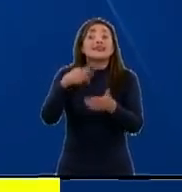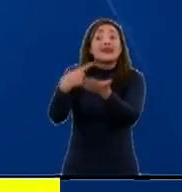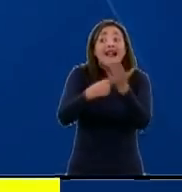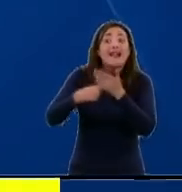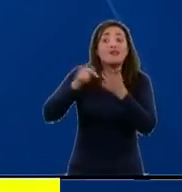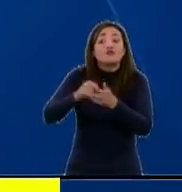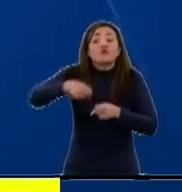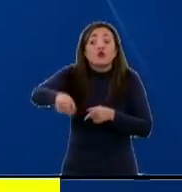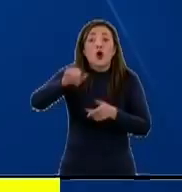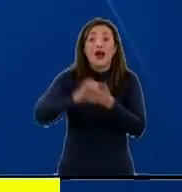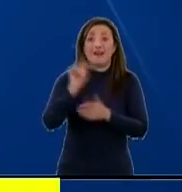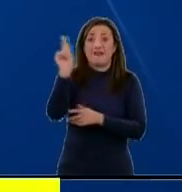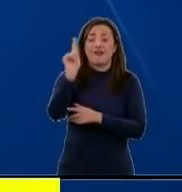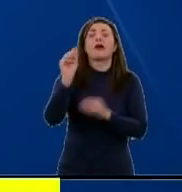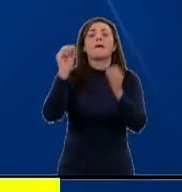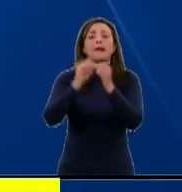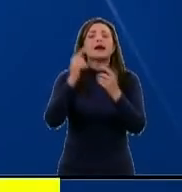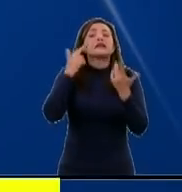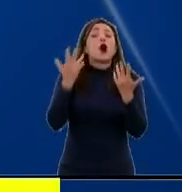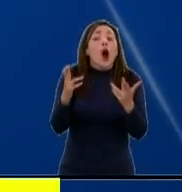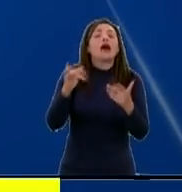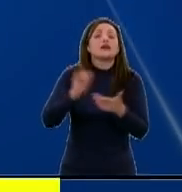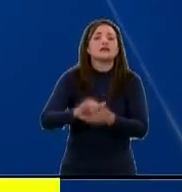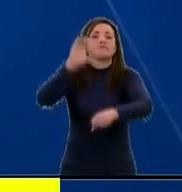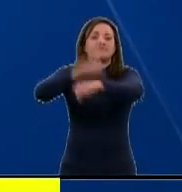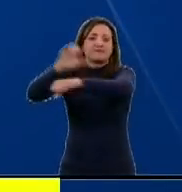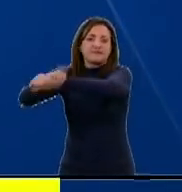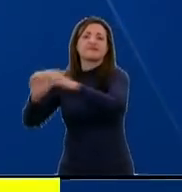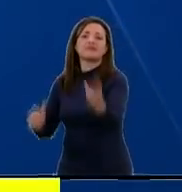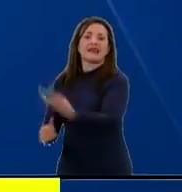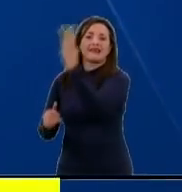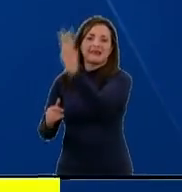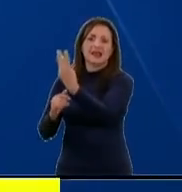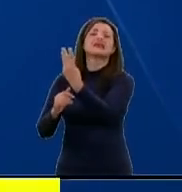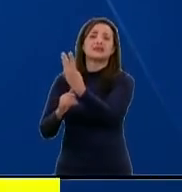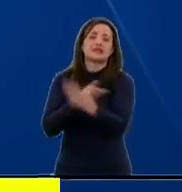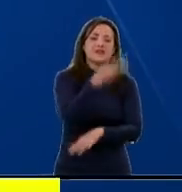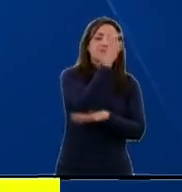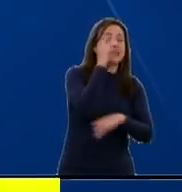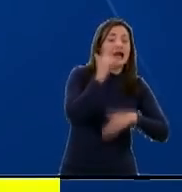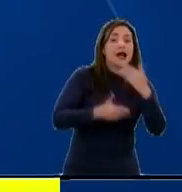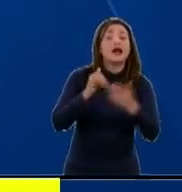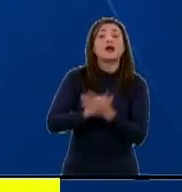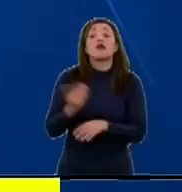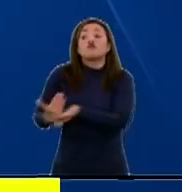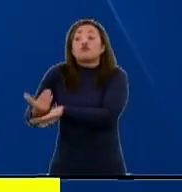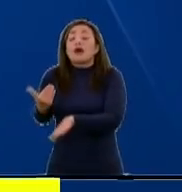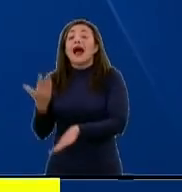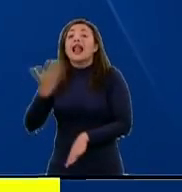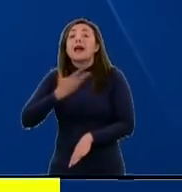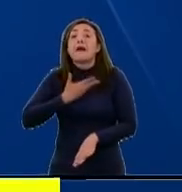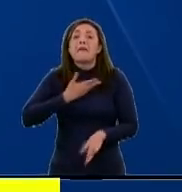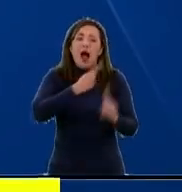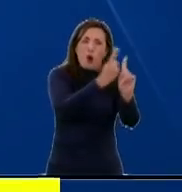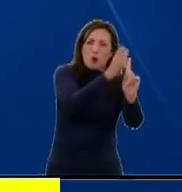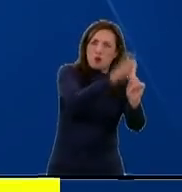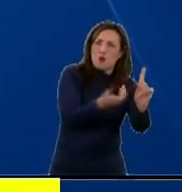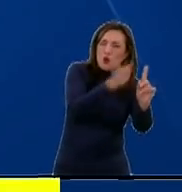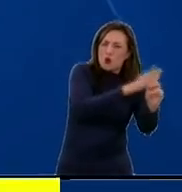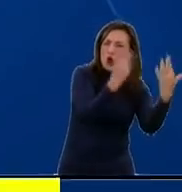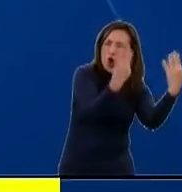Fiscalía espera solicitar medida de aseguramiento en contra de estos 3 policías. Hace pocos minutos la mamá de una de las víctimas nos entregó